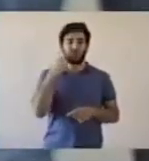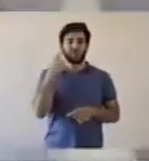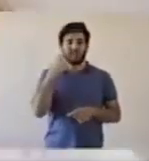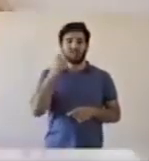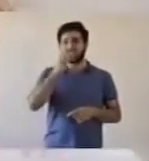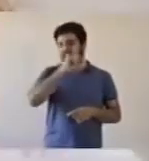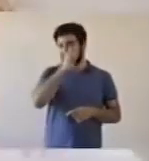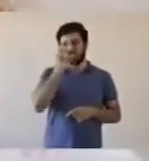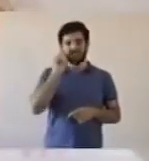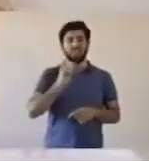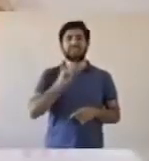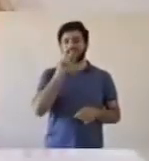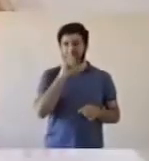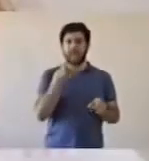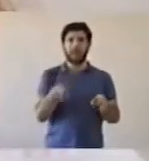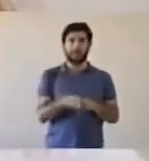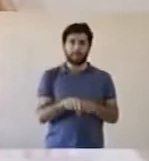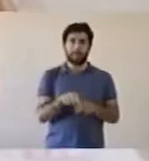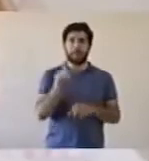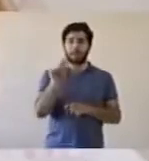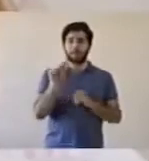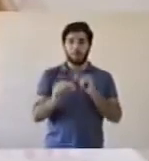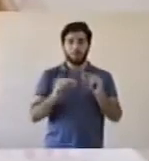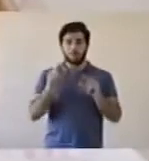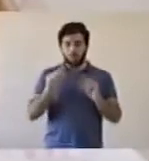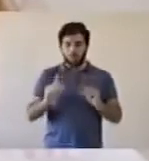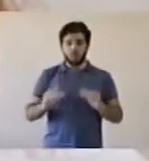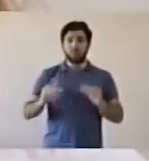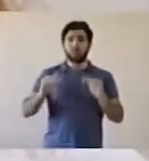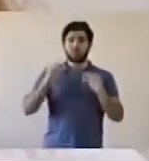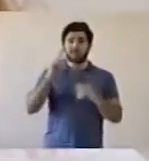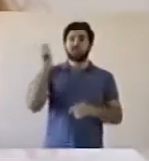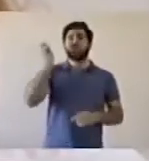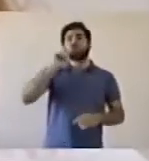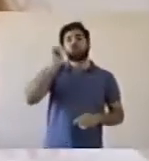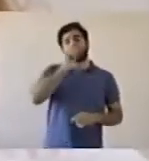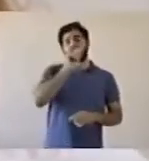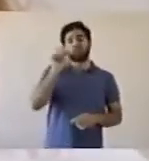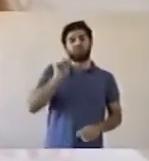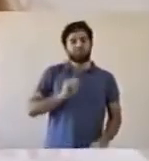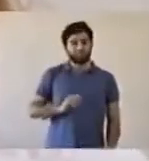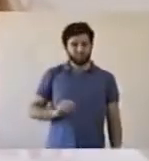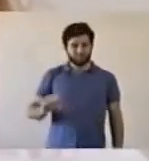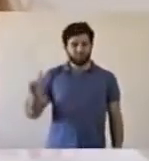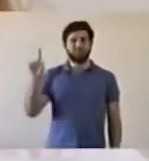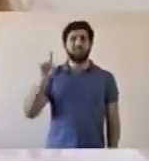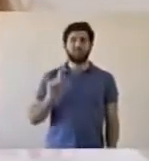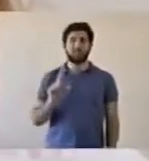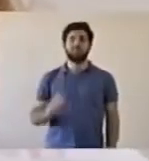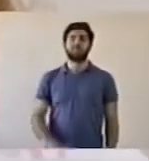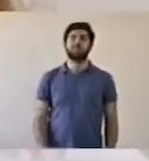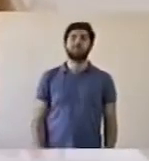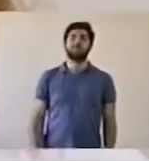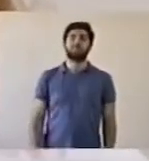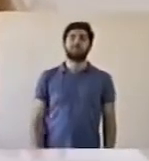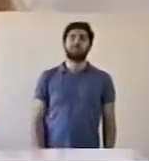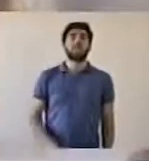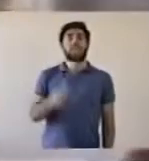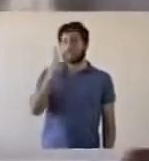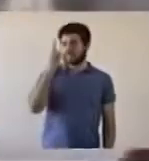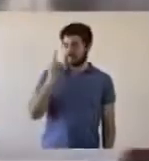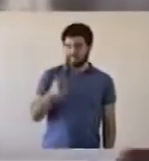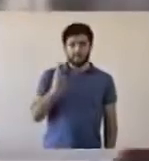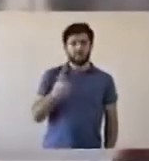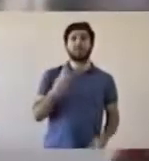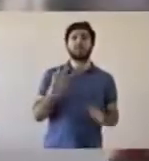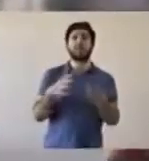bacteriana. Cuando el niño va creciendo, va a participar más en esta rutina. Lo dejaremos a él que esté realizando el cepillado,